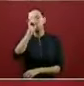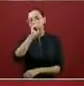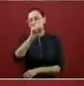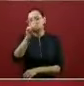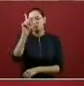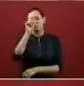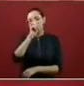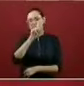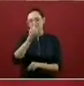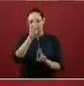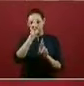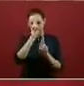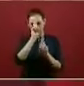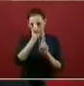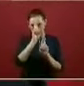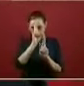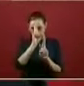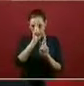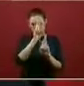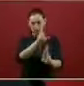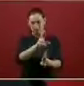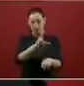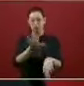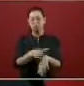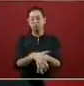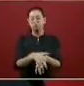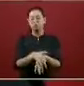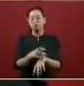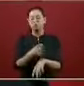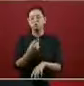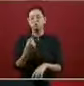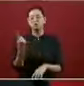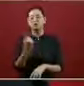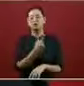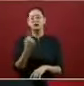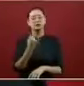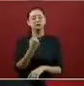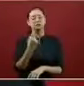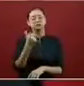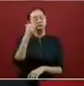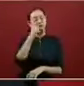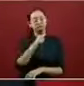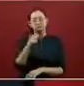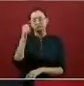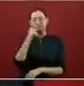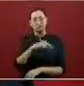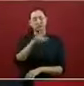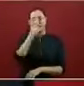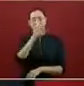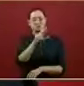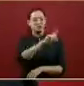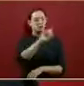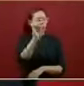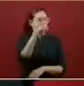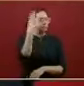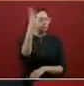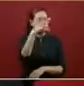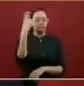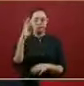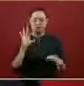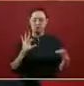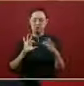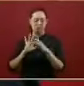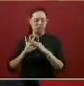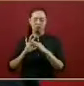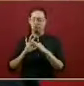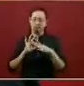Siempre vamos a ser respetuosos de las autonomías,